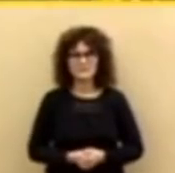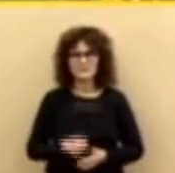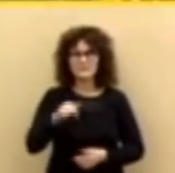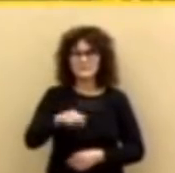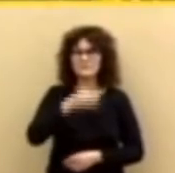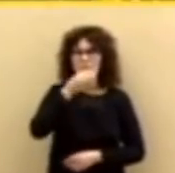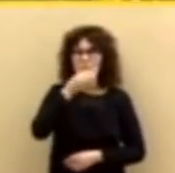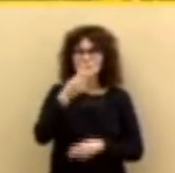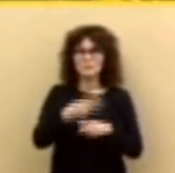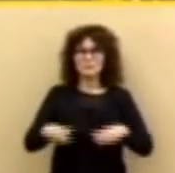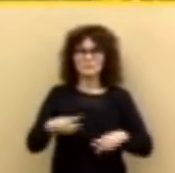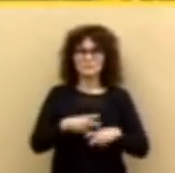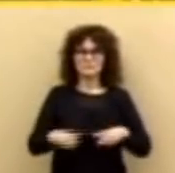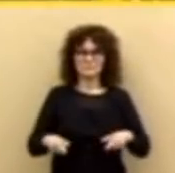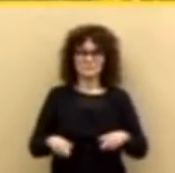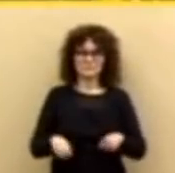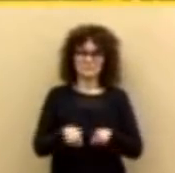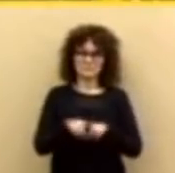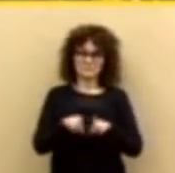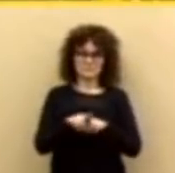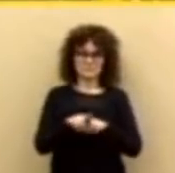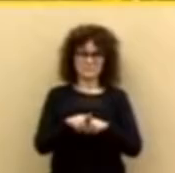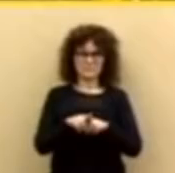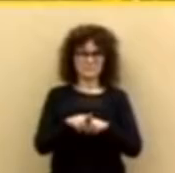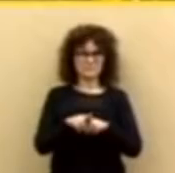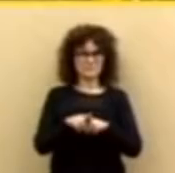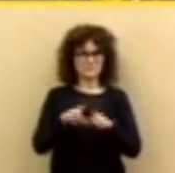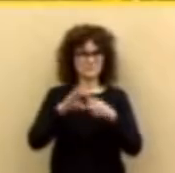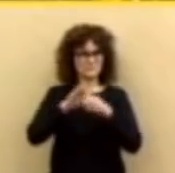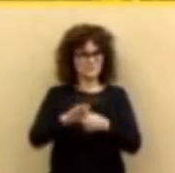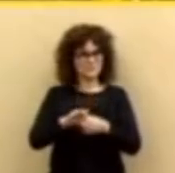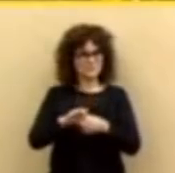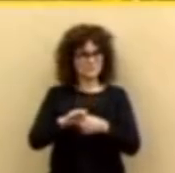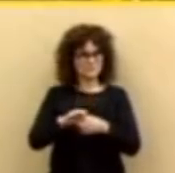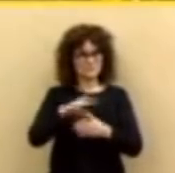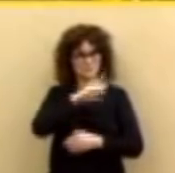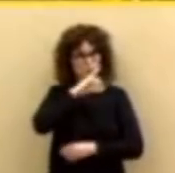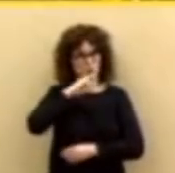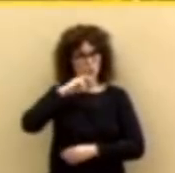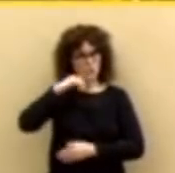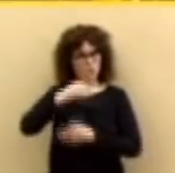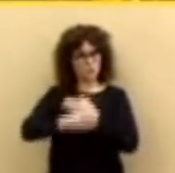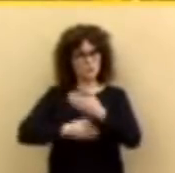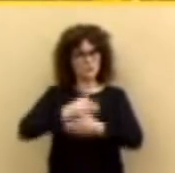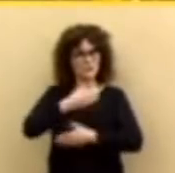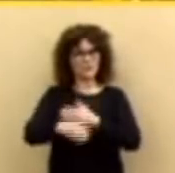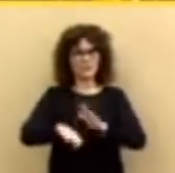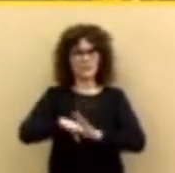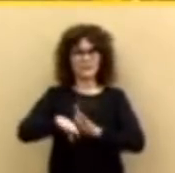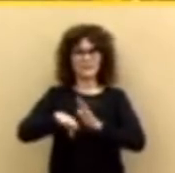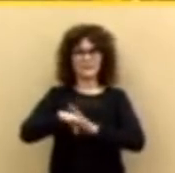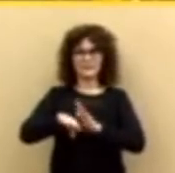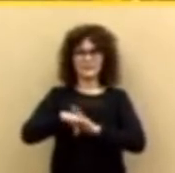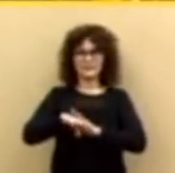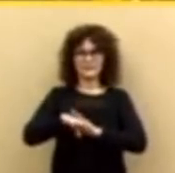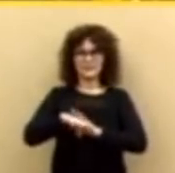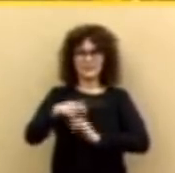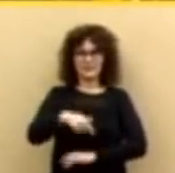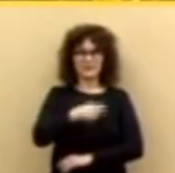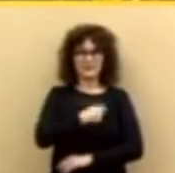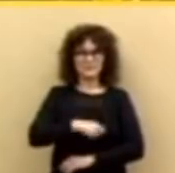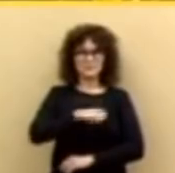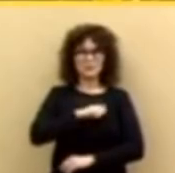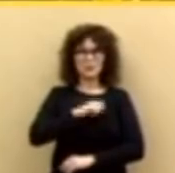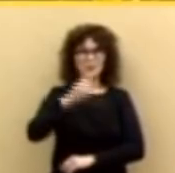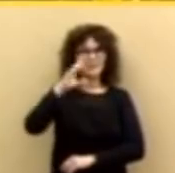además secretario del Consejo de Ministros, y jurisconsulto, y embajador. Sí, y embajador. Sí, señor. Bien. Pues